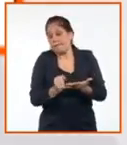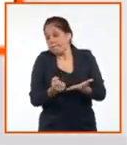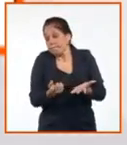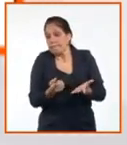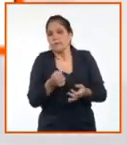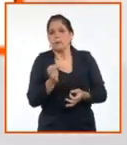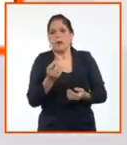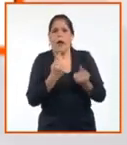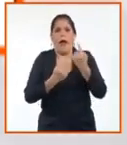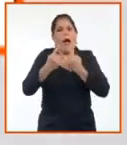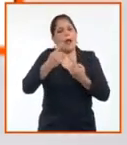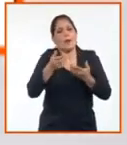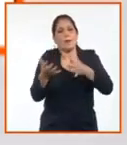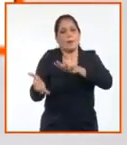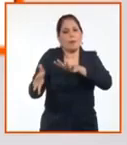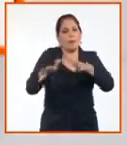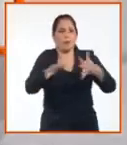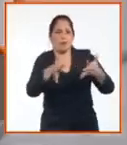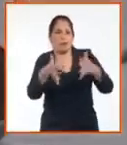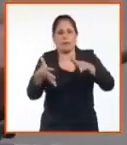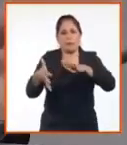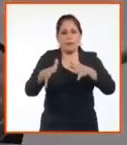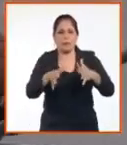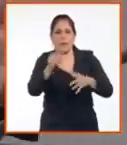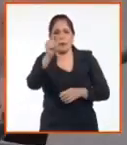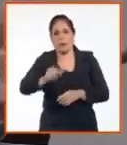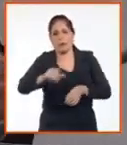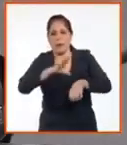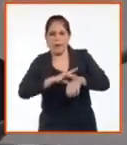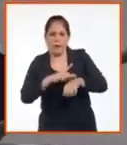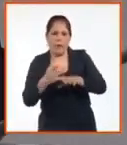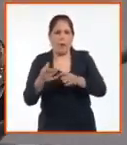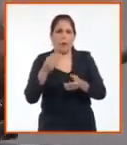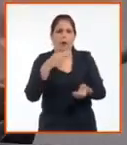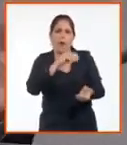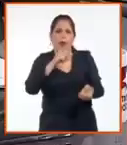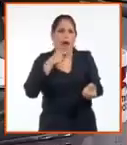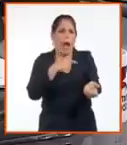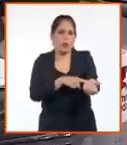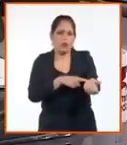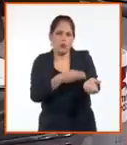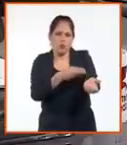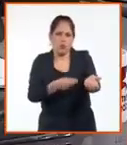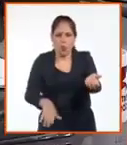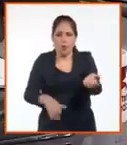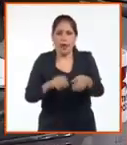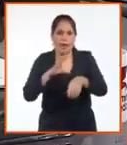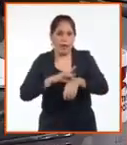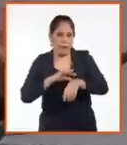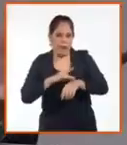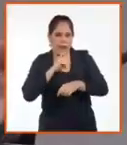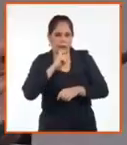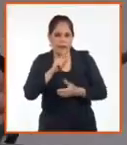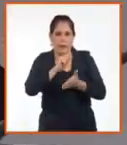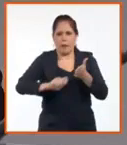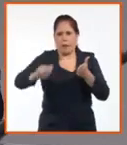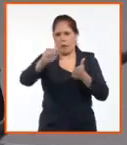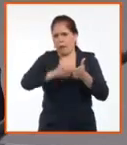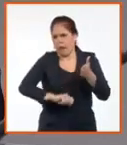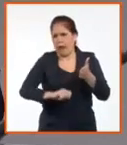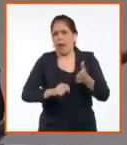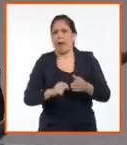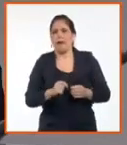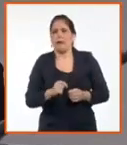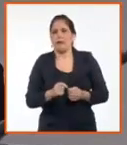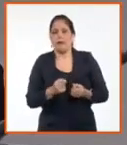un estimado no se sabe cuántos pacientes hay digamos diabético entonces las enfermedades crónicas no crónicas se planifican las cantidades metformina